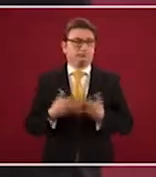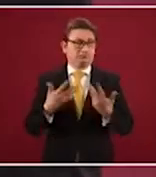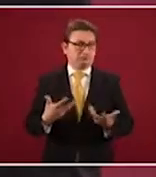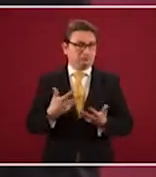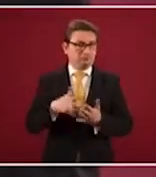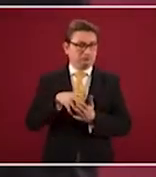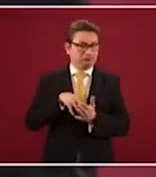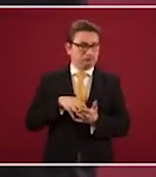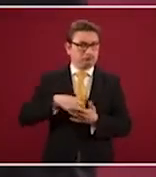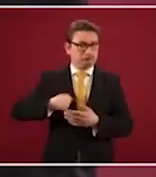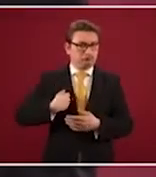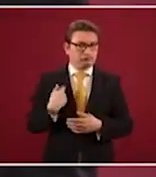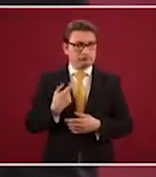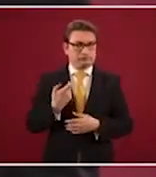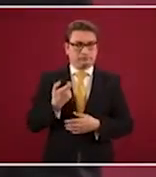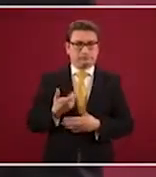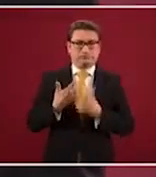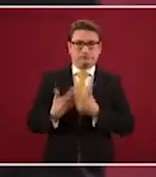eso